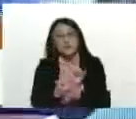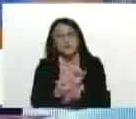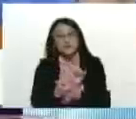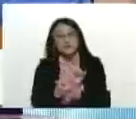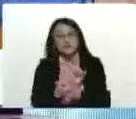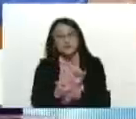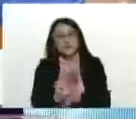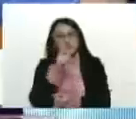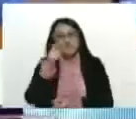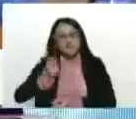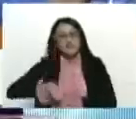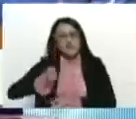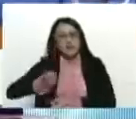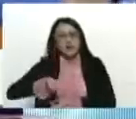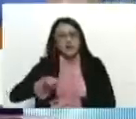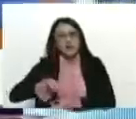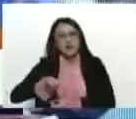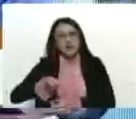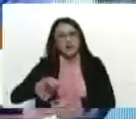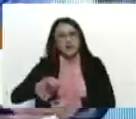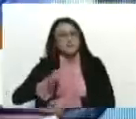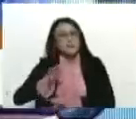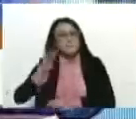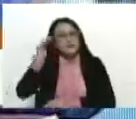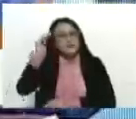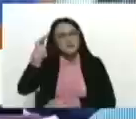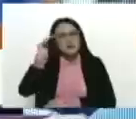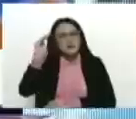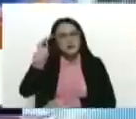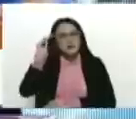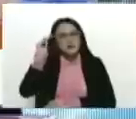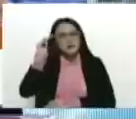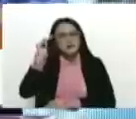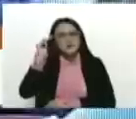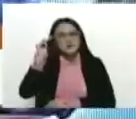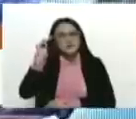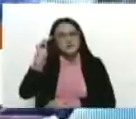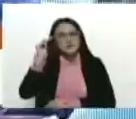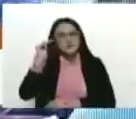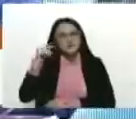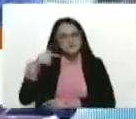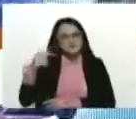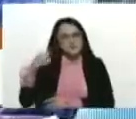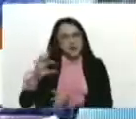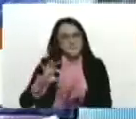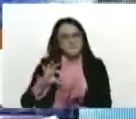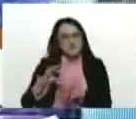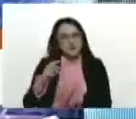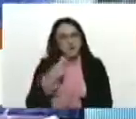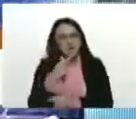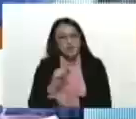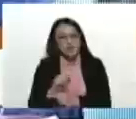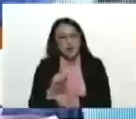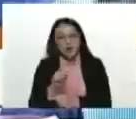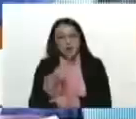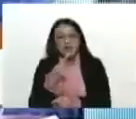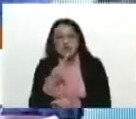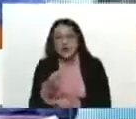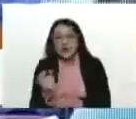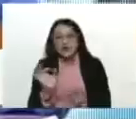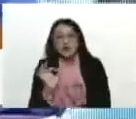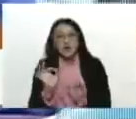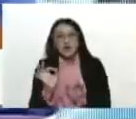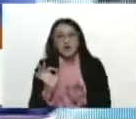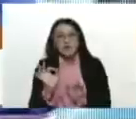y un fiscal del Ministerio de militar con tendencia amiga nos dijo no declaren